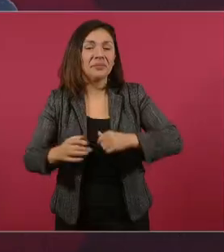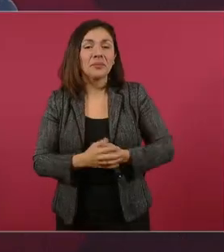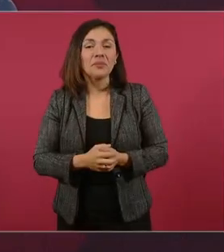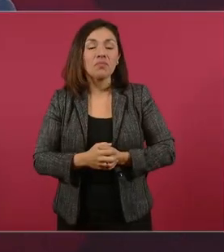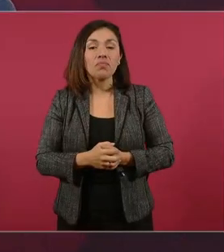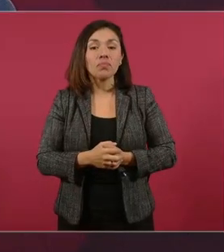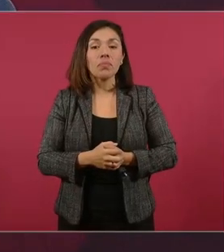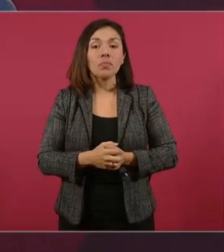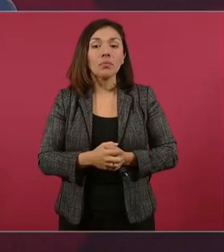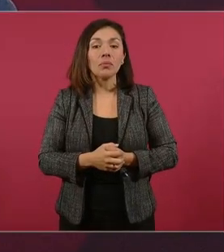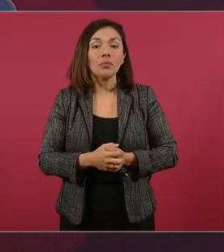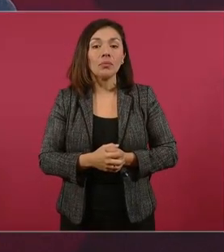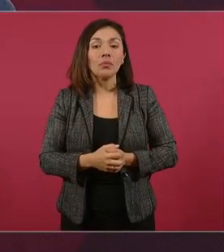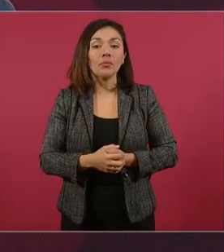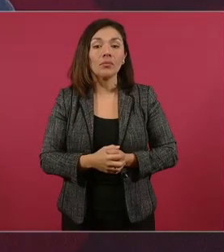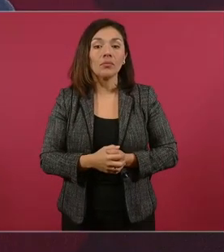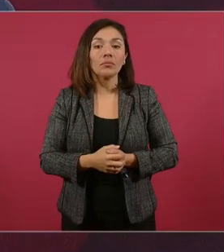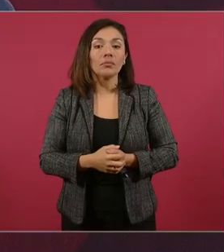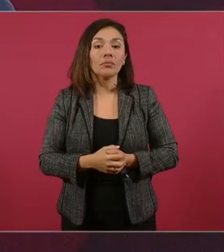De